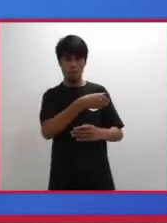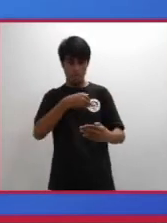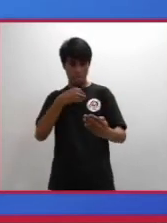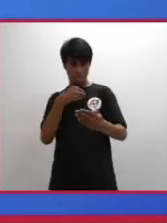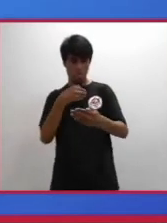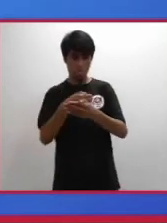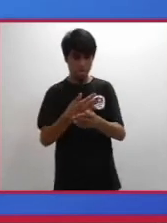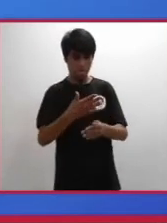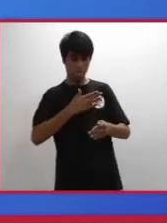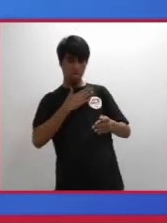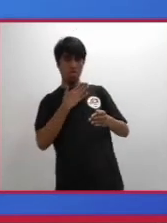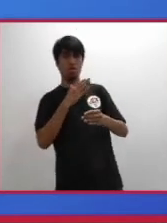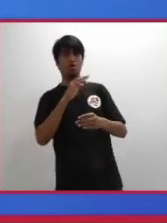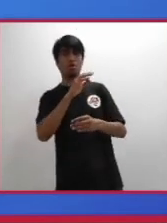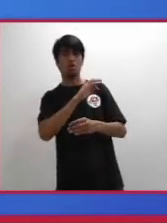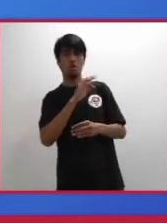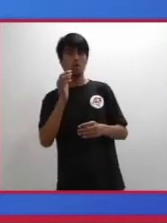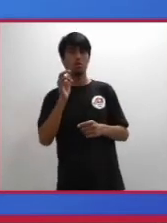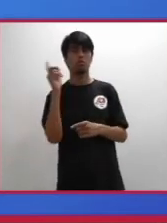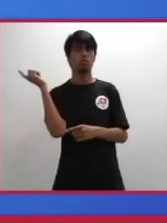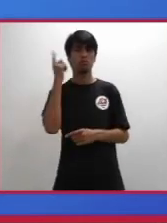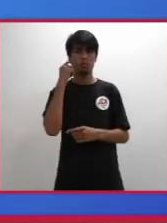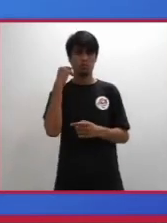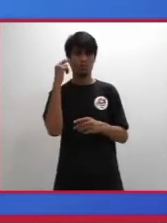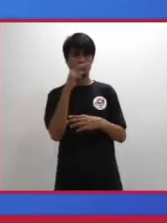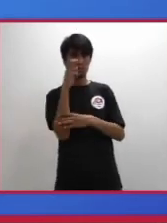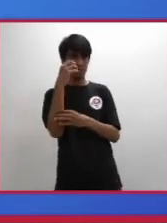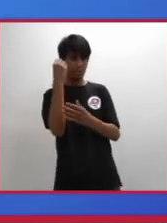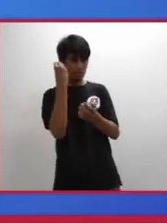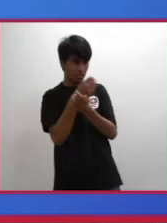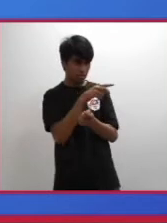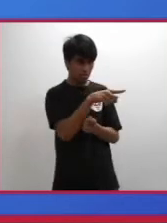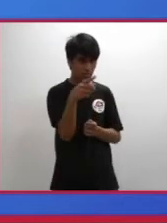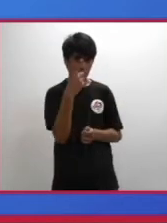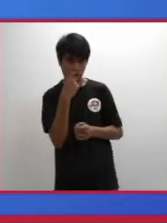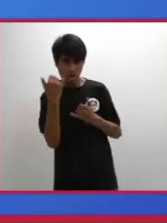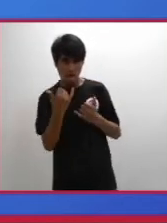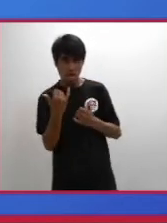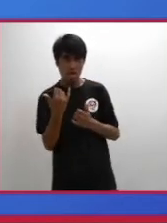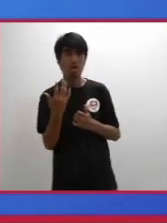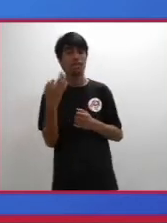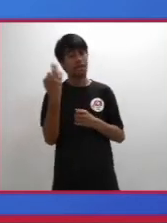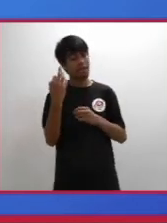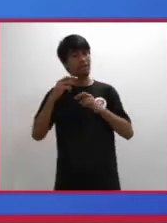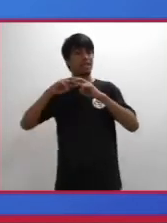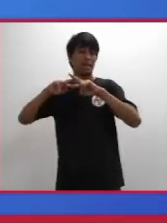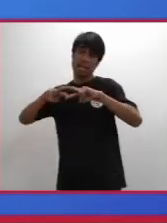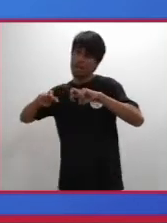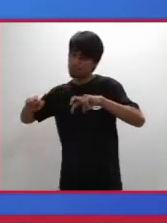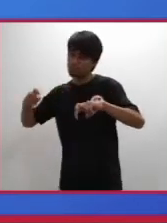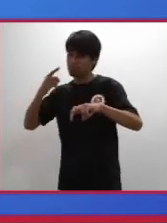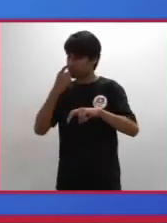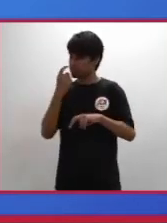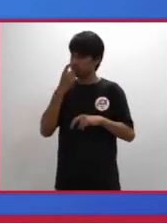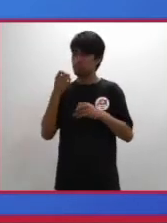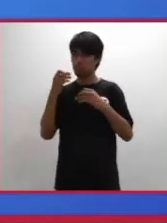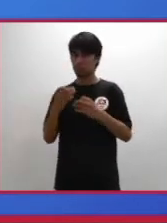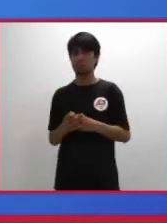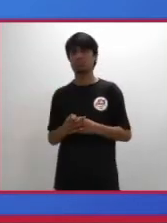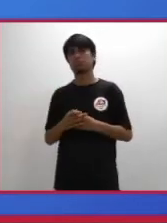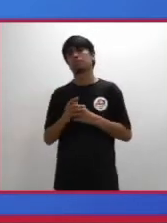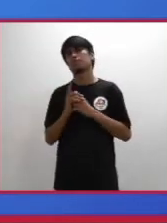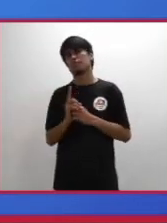de obra en ese momento? Estos son análisis que nosotros debemos realizar. Y también